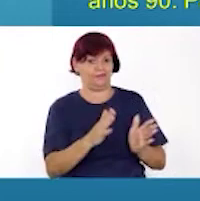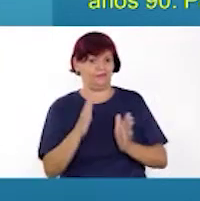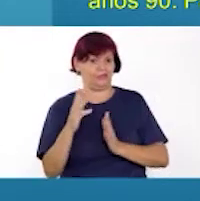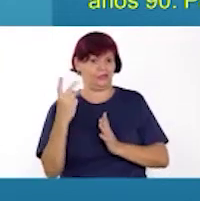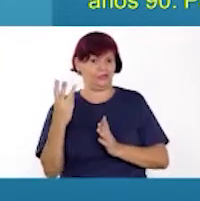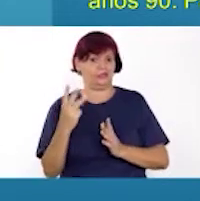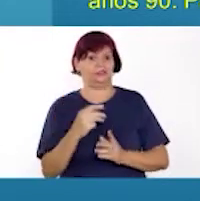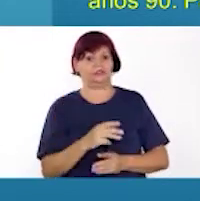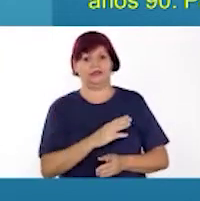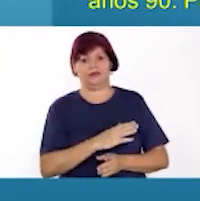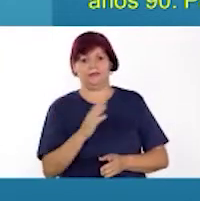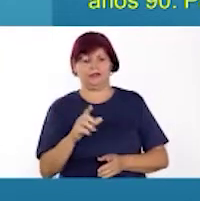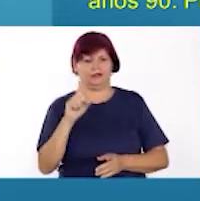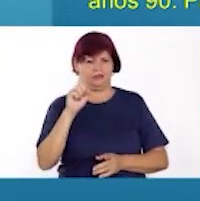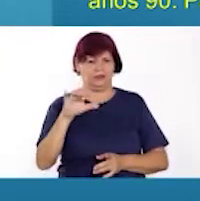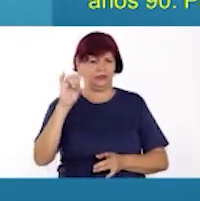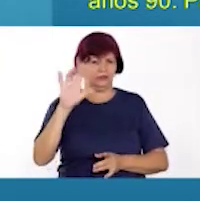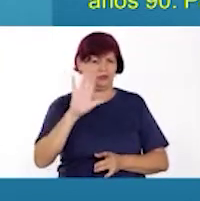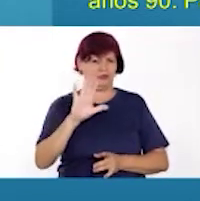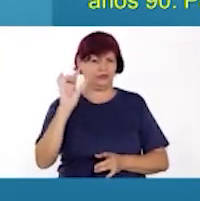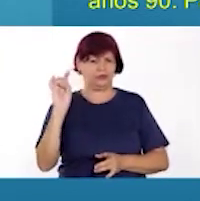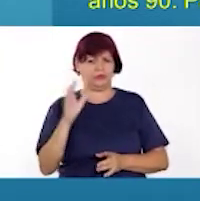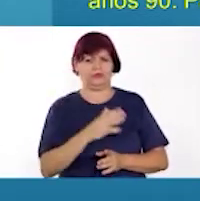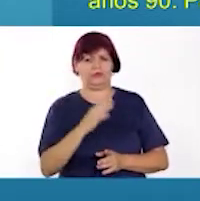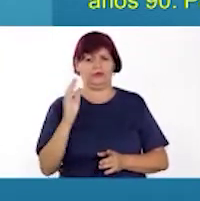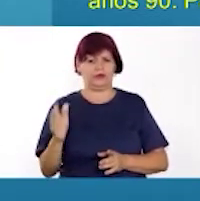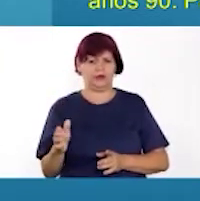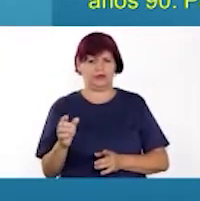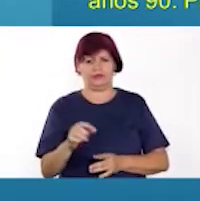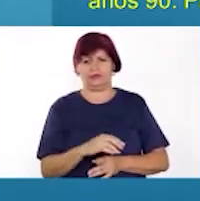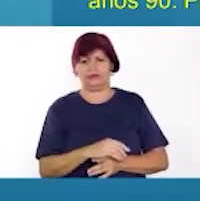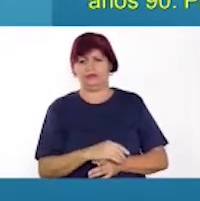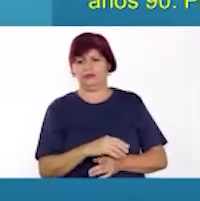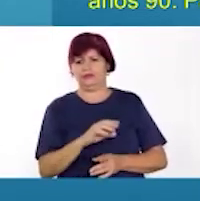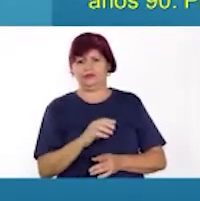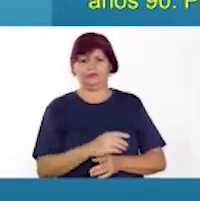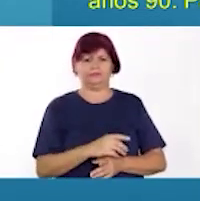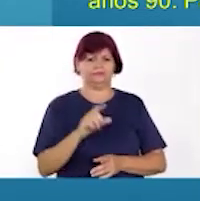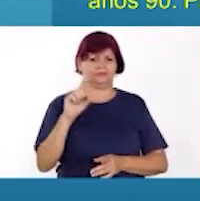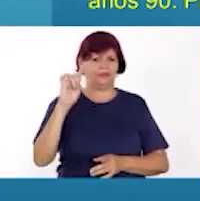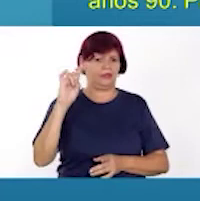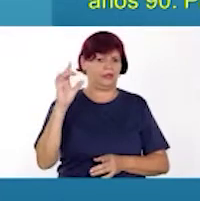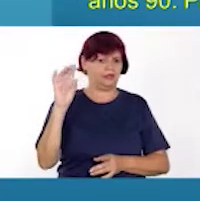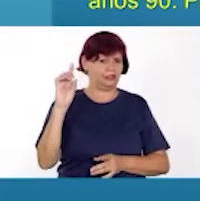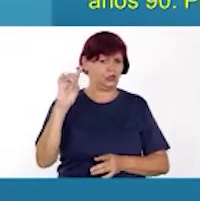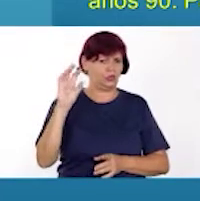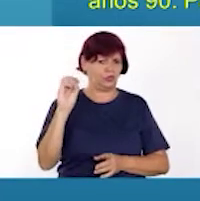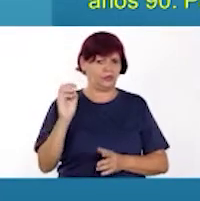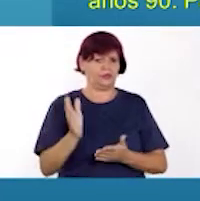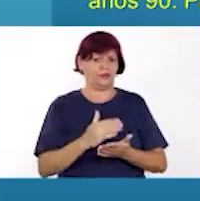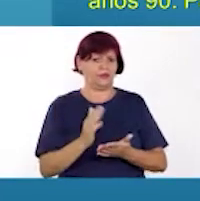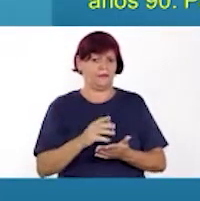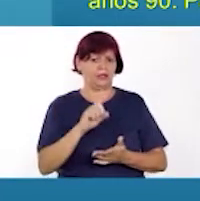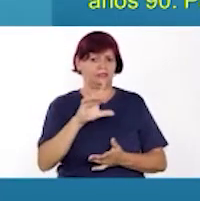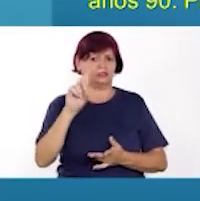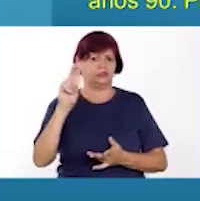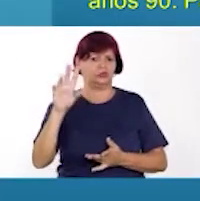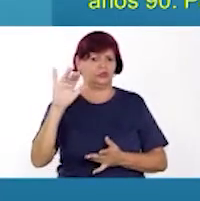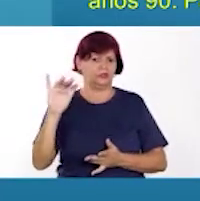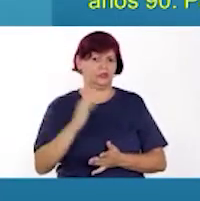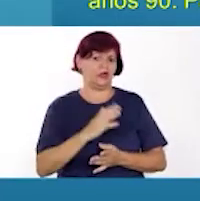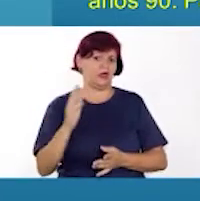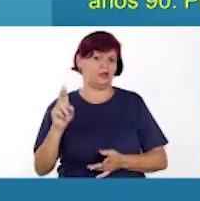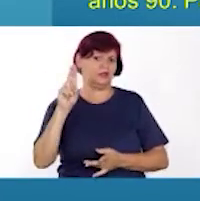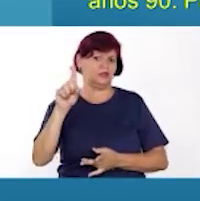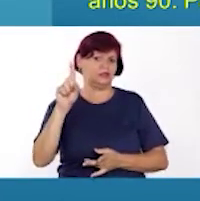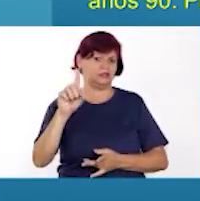la 116. Y una tercera etapa a partir de 1959 hasta la actualidad, que va en la